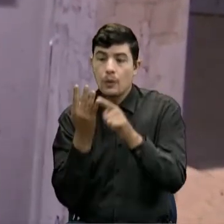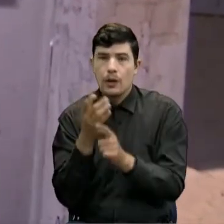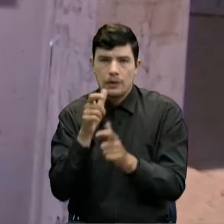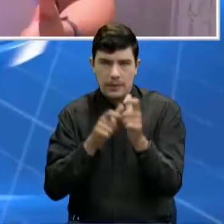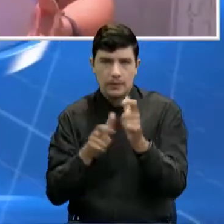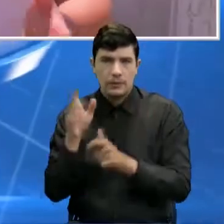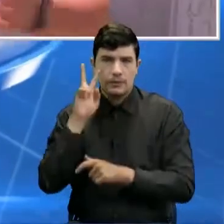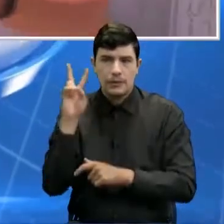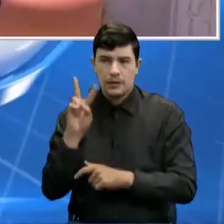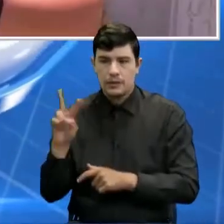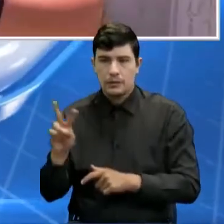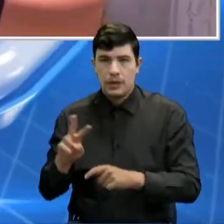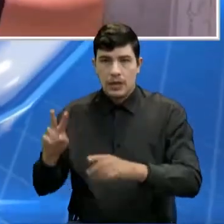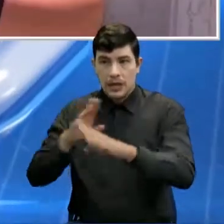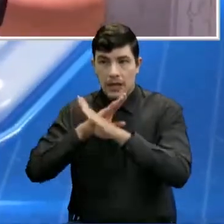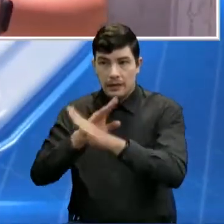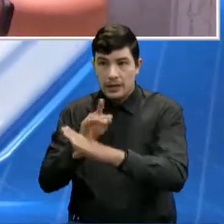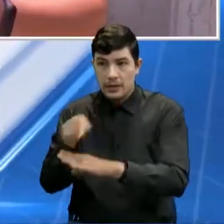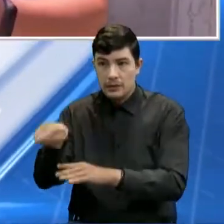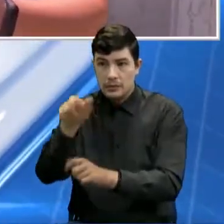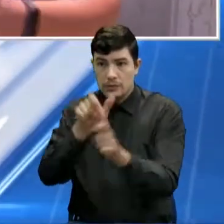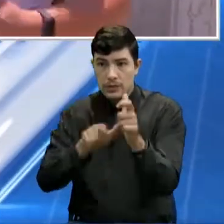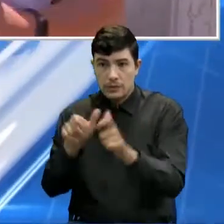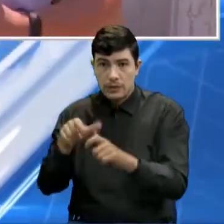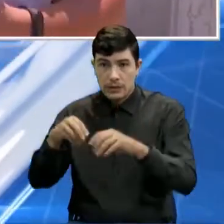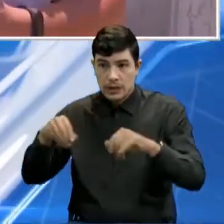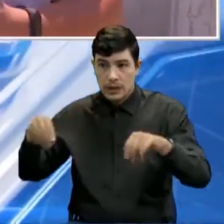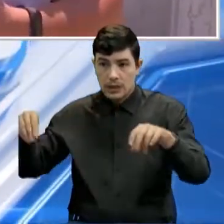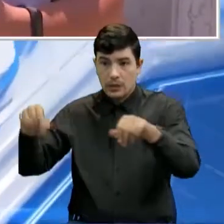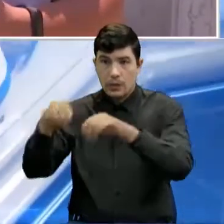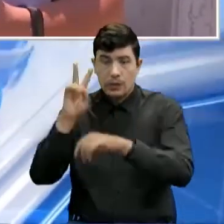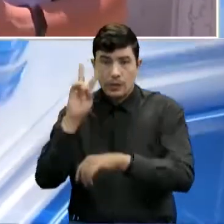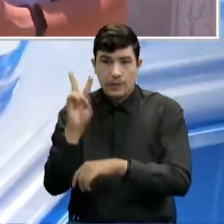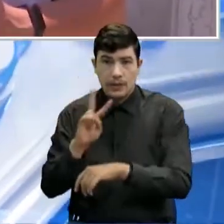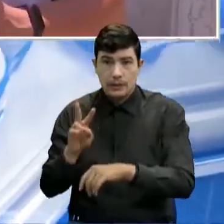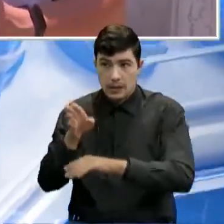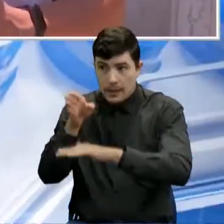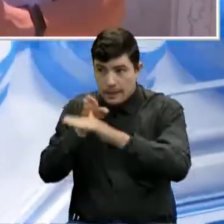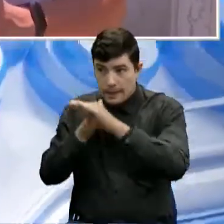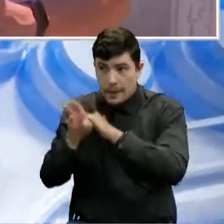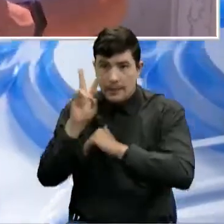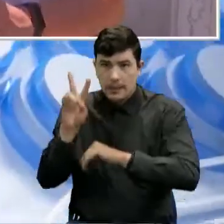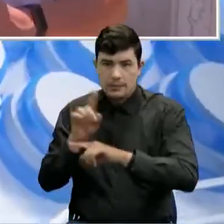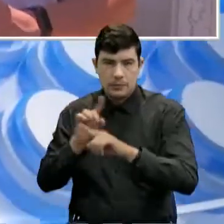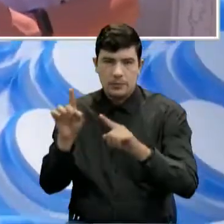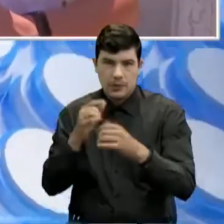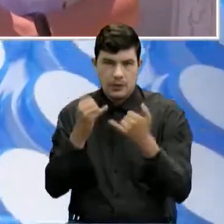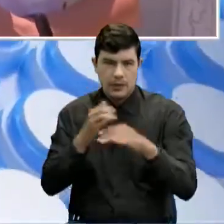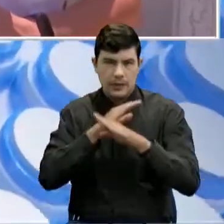venezolana para evitar que pasen hacia territorio venezolano. Desde la ciudad de Cúcuta, Richard Quiñones para Oriente Noticias, estamos informando.